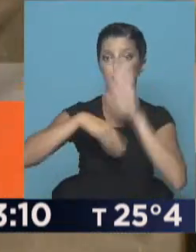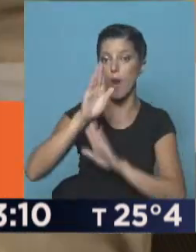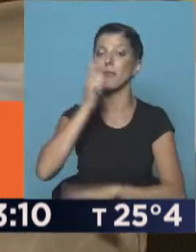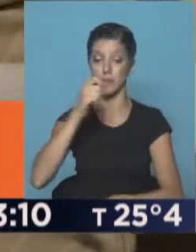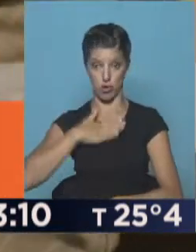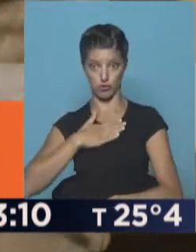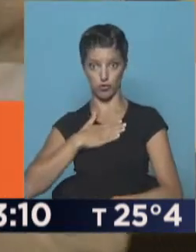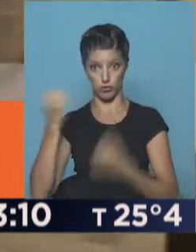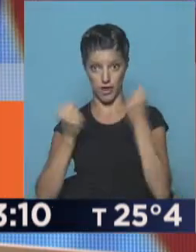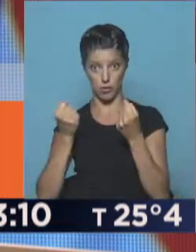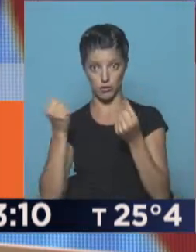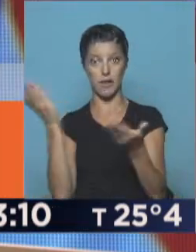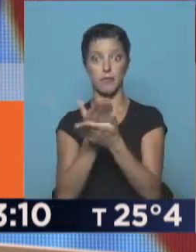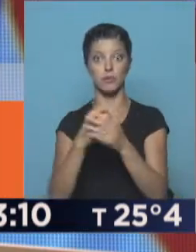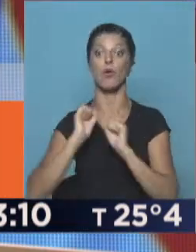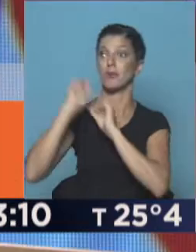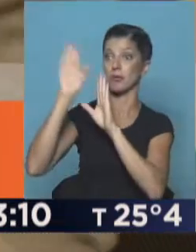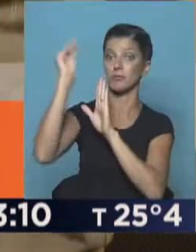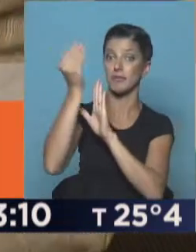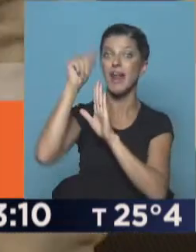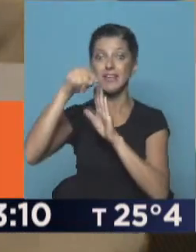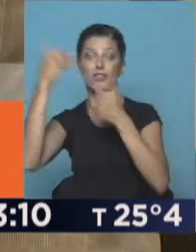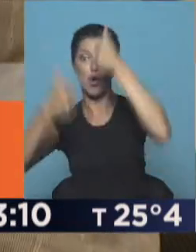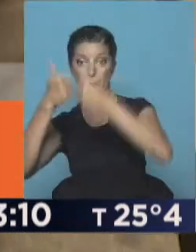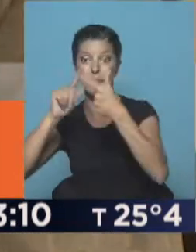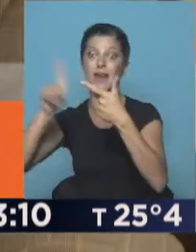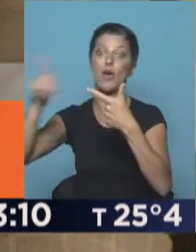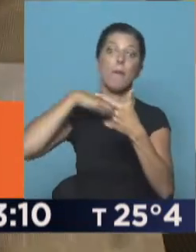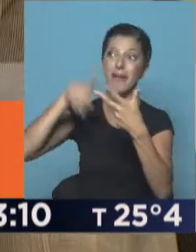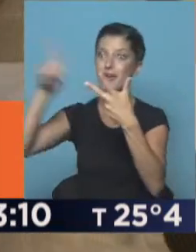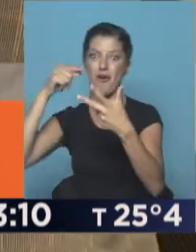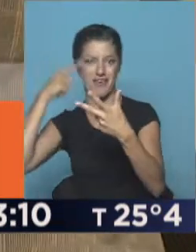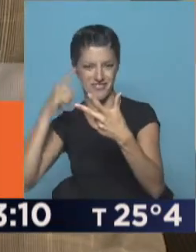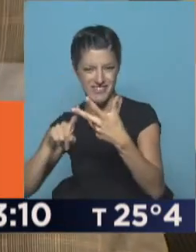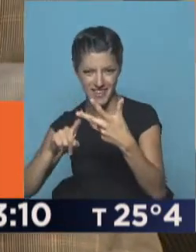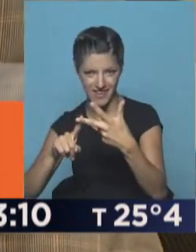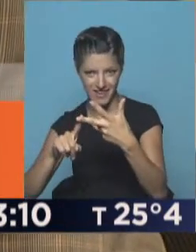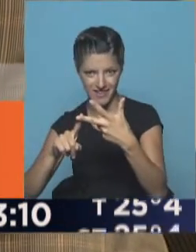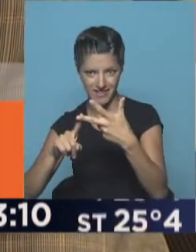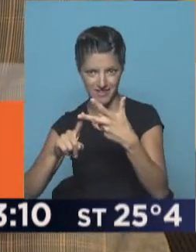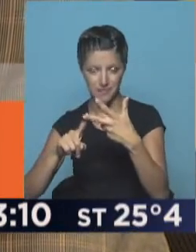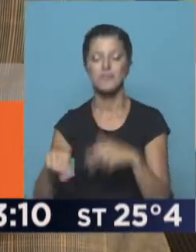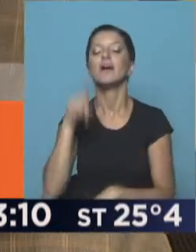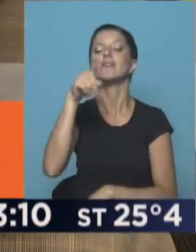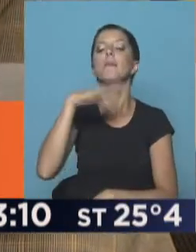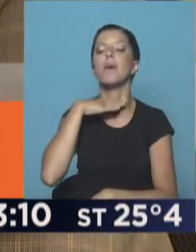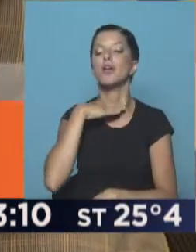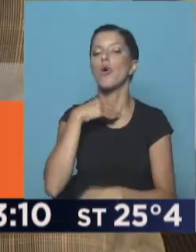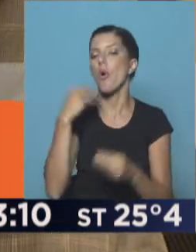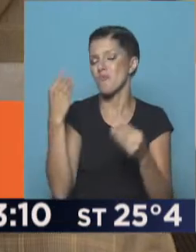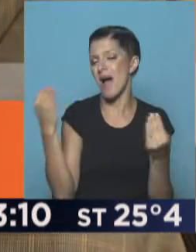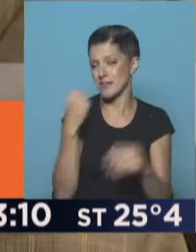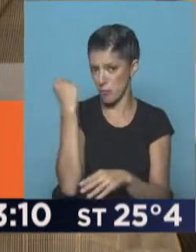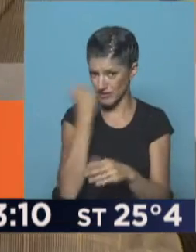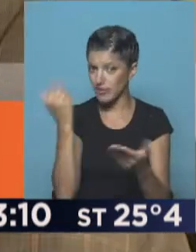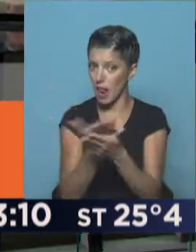Brasil van a competir con los chinos. Van a tener con los chinos y con los mexicanos. México claro. ha sido un centro productor de automóviles importantísimos. Claro, claro. Ahora, yo